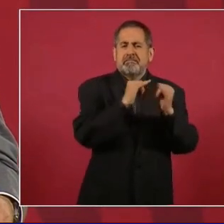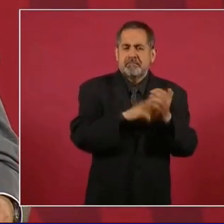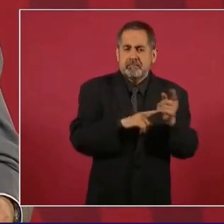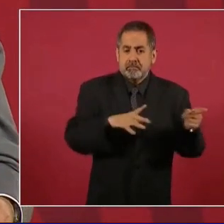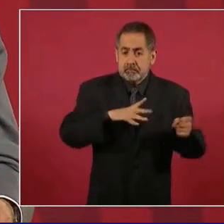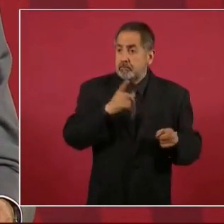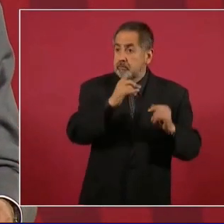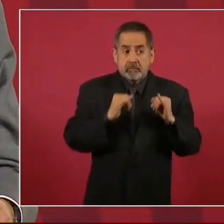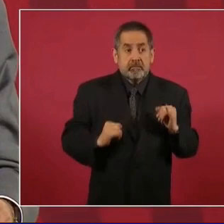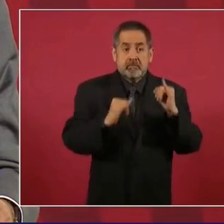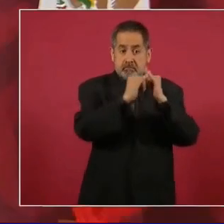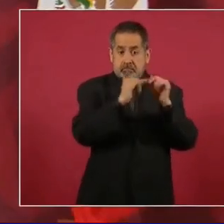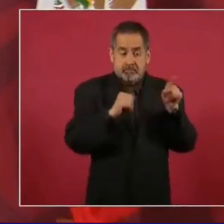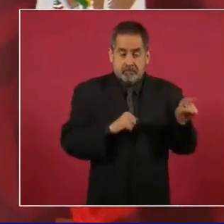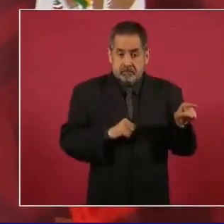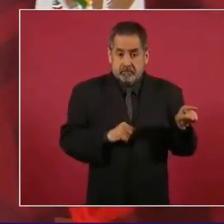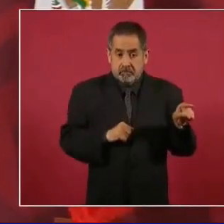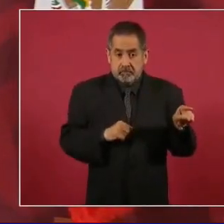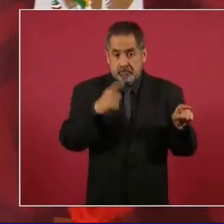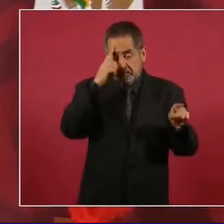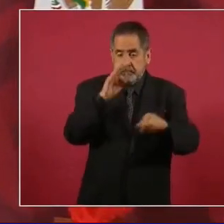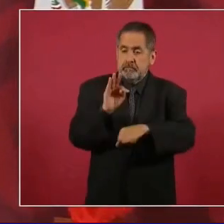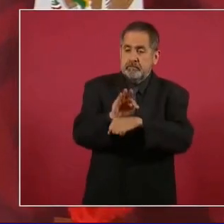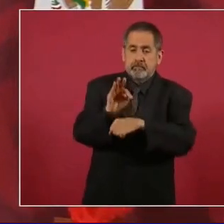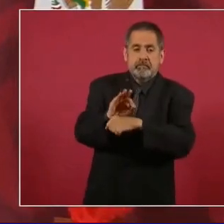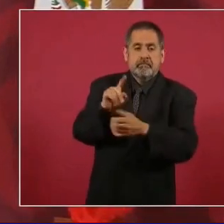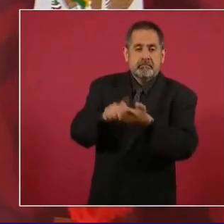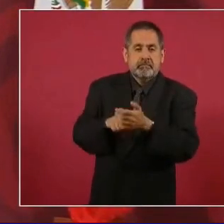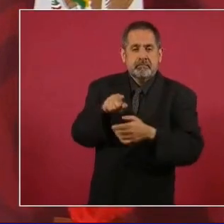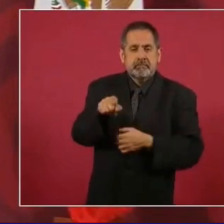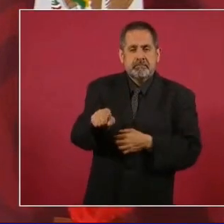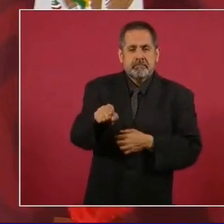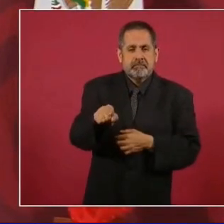Hay un instituto para la defensa.